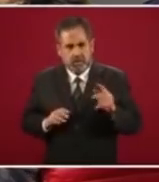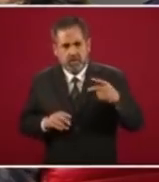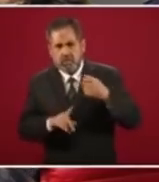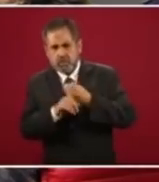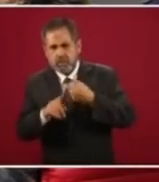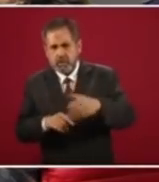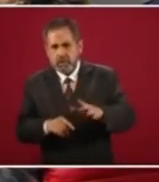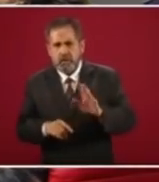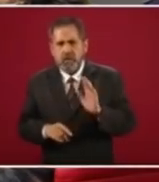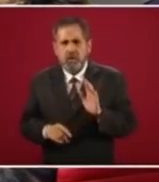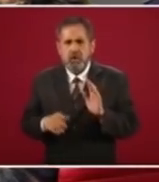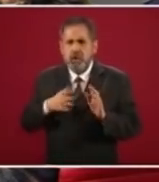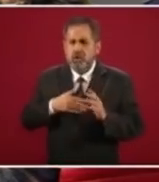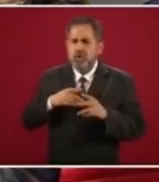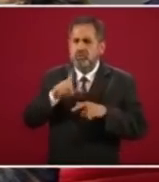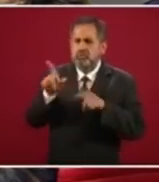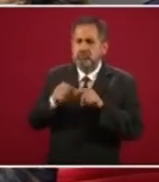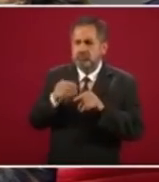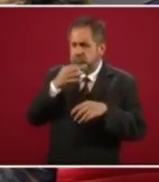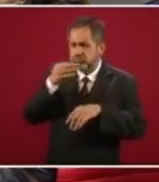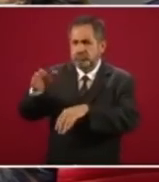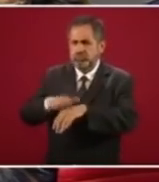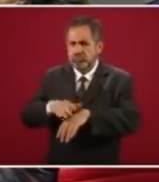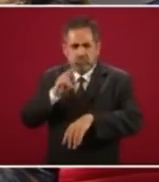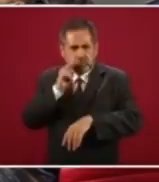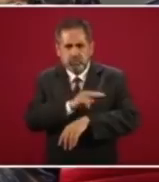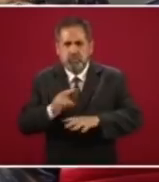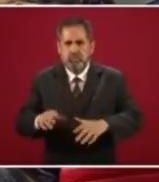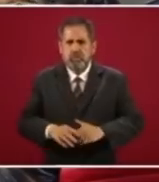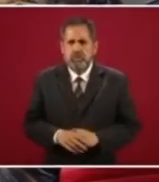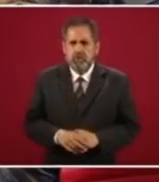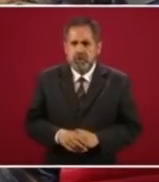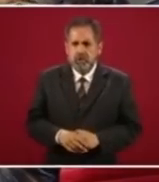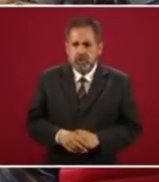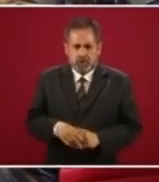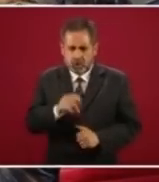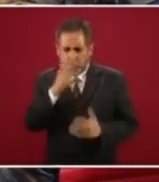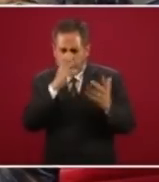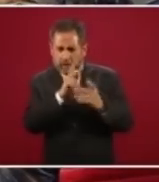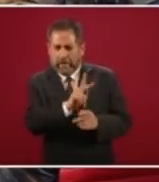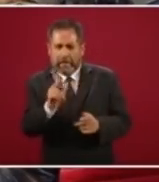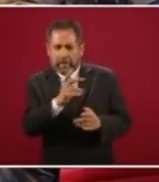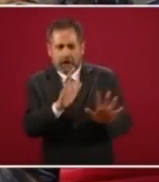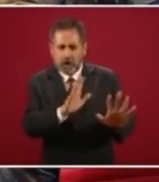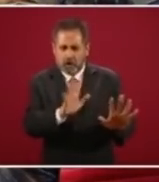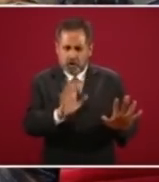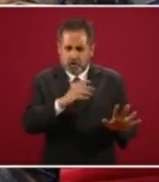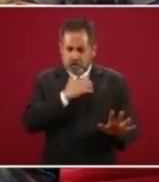ellos. No. Yo lo único que le digo es lo que veo. No te estoy confundiendo, al contrario. Okay.